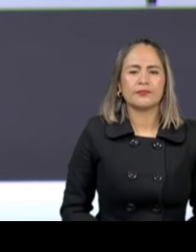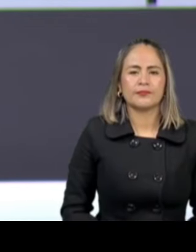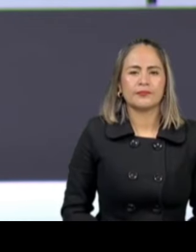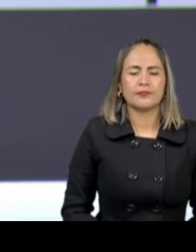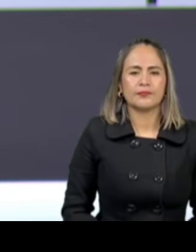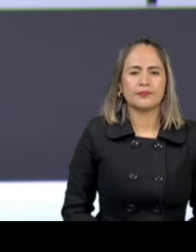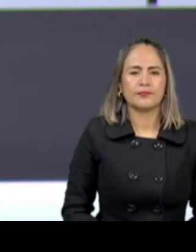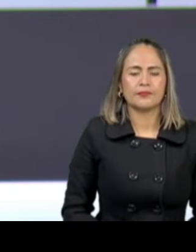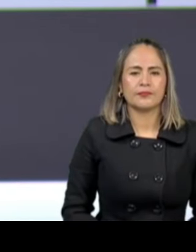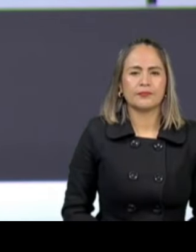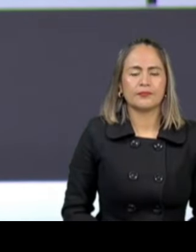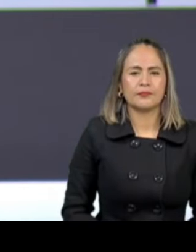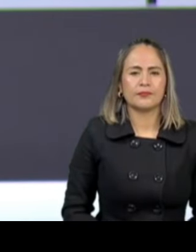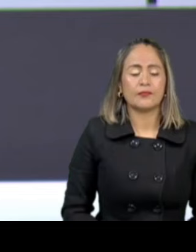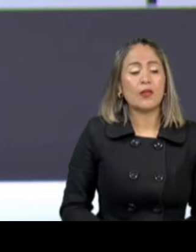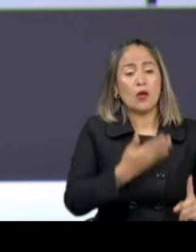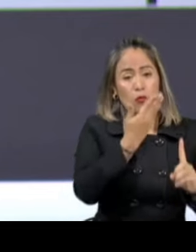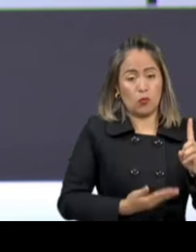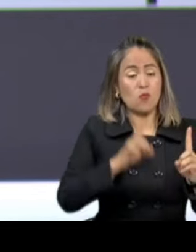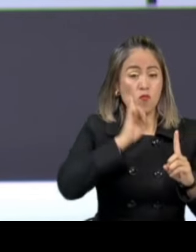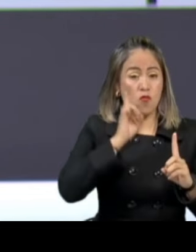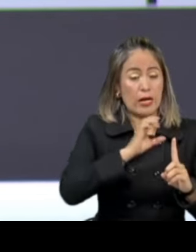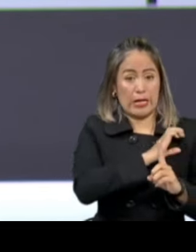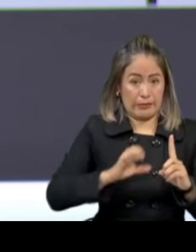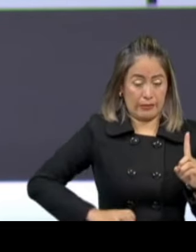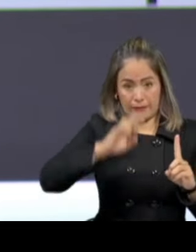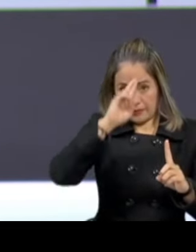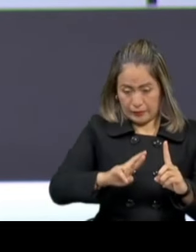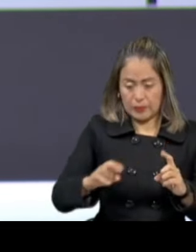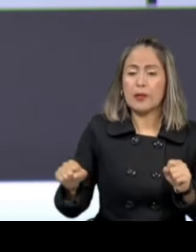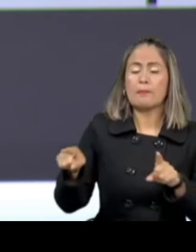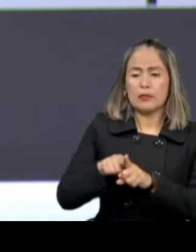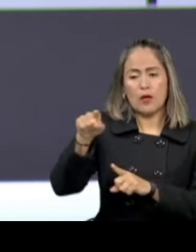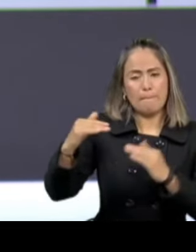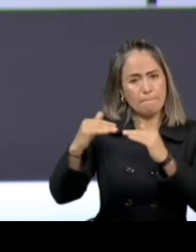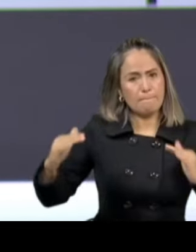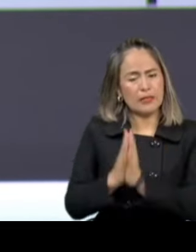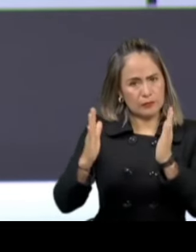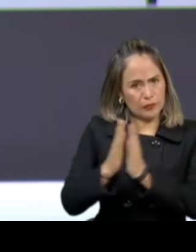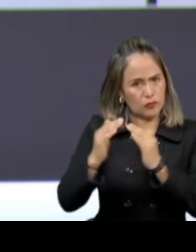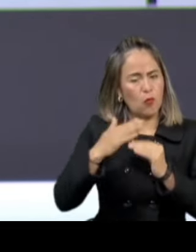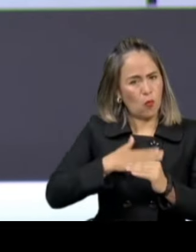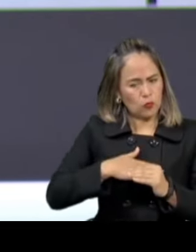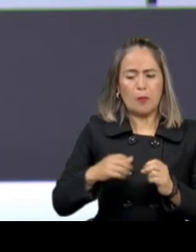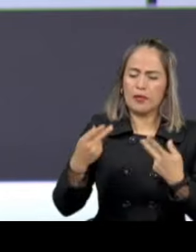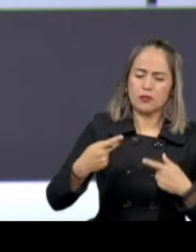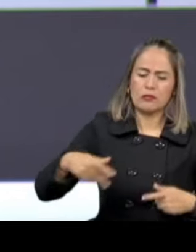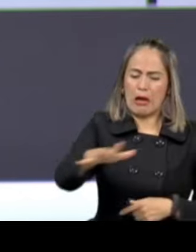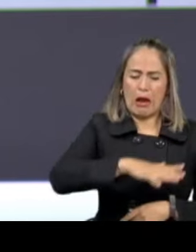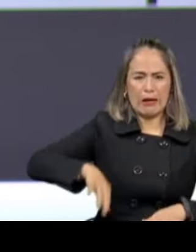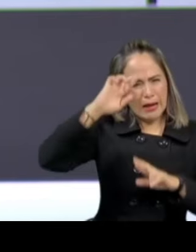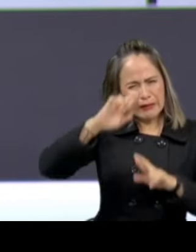derrota por respeto a su candidata por respeto a la democracia por respeto al pueblo